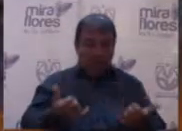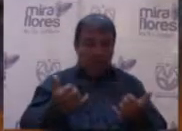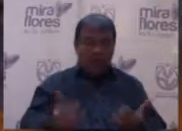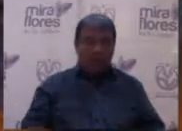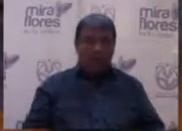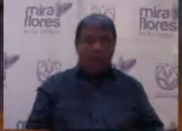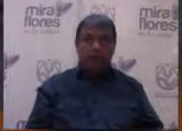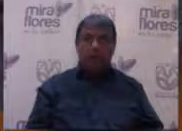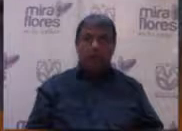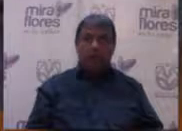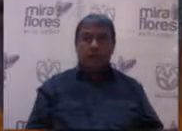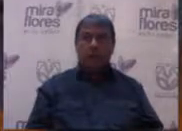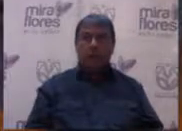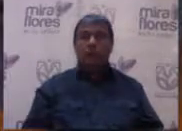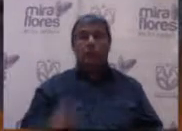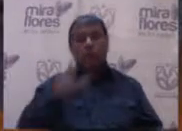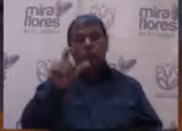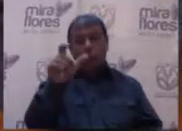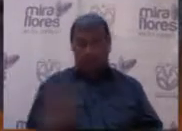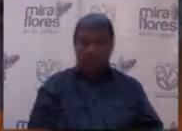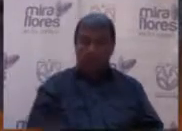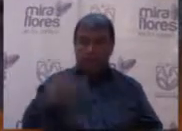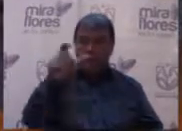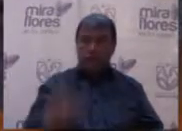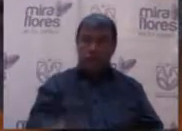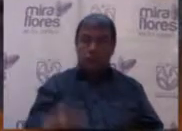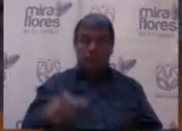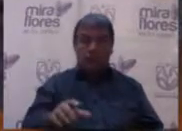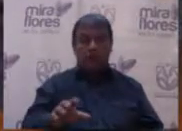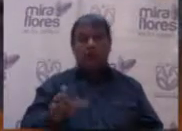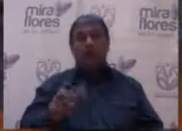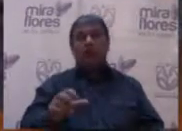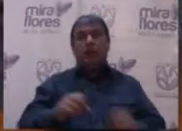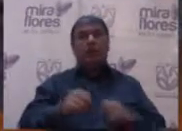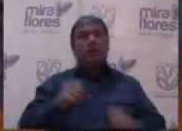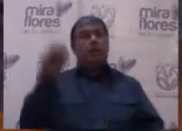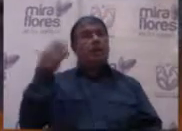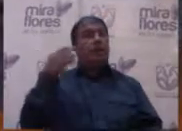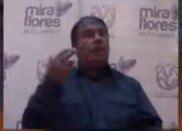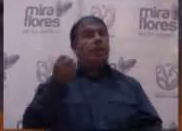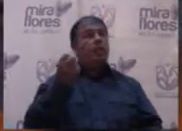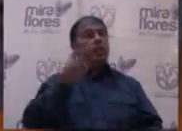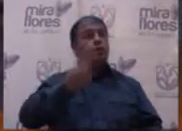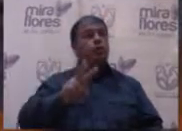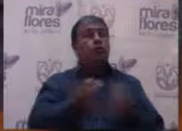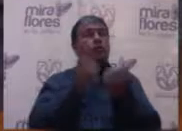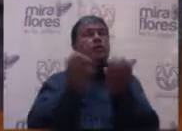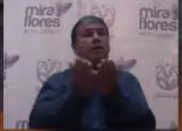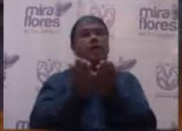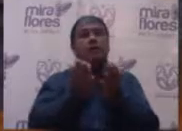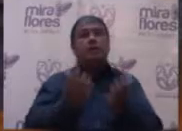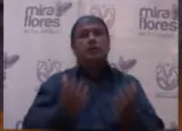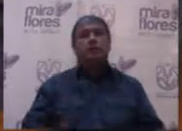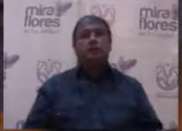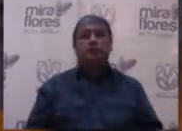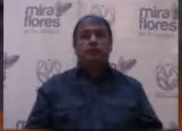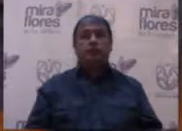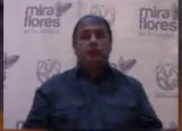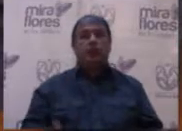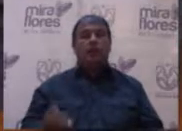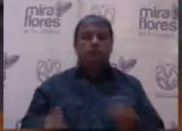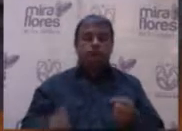es que un ciudadano el día 2 de abril